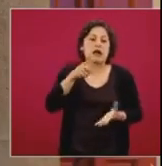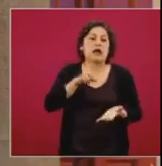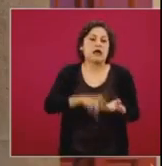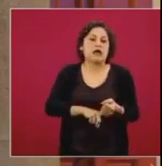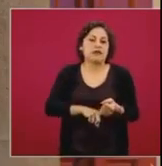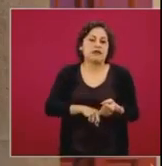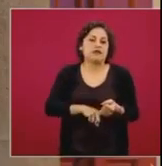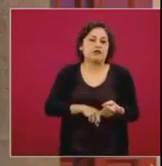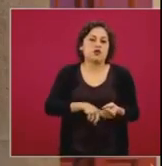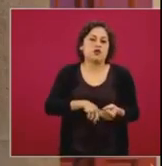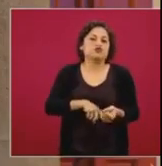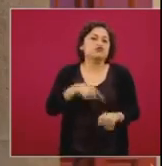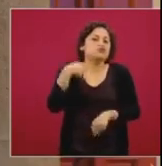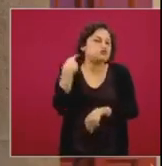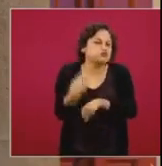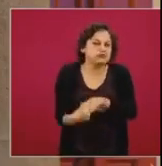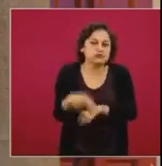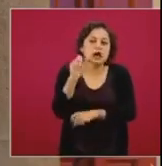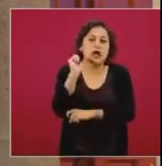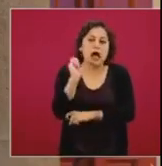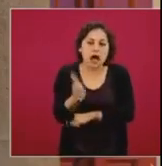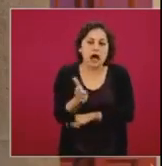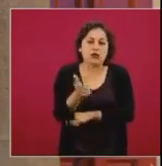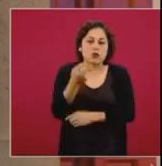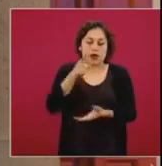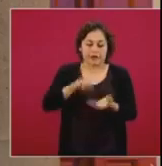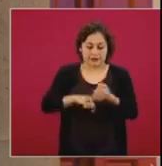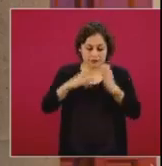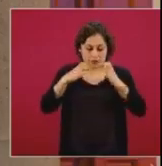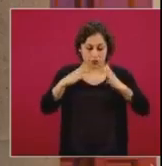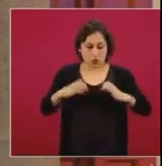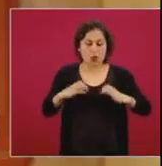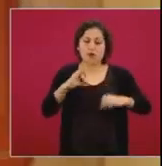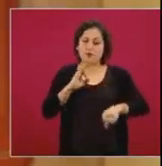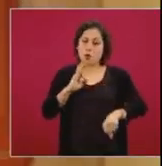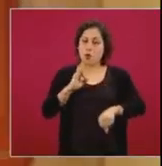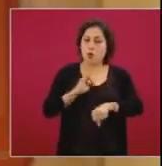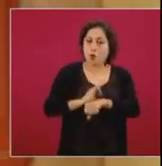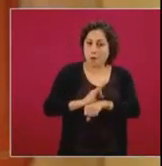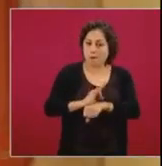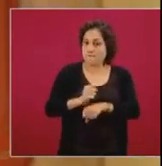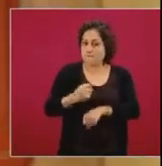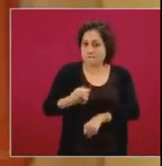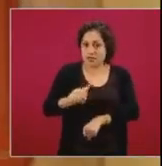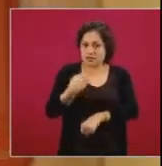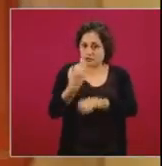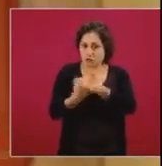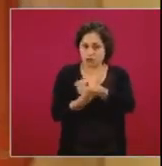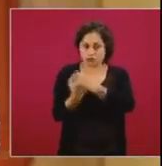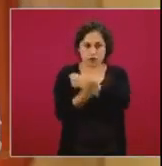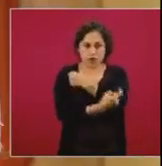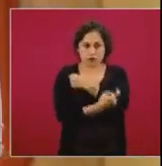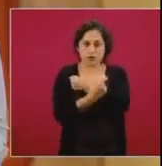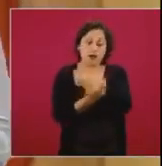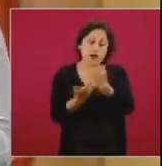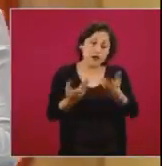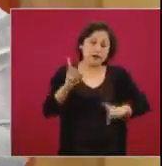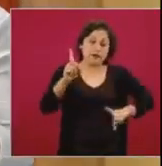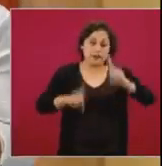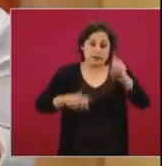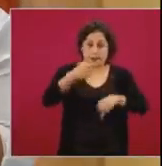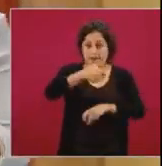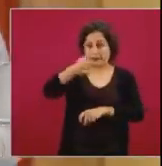el tipo de respuesta que nosotros tenemos del organismo ante la bacteria. El número de bacilos, el número de bacterias que también